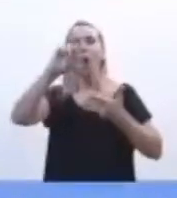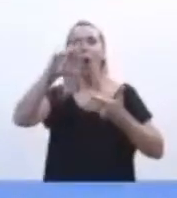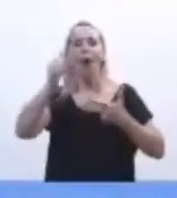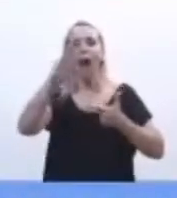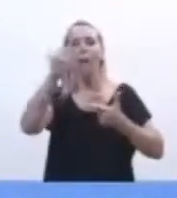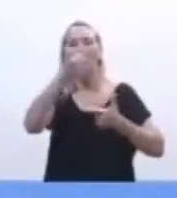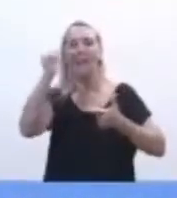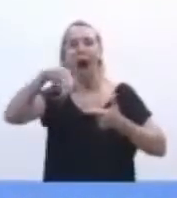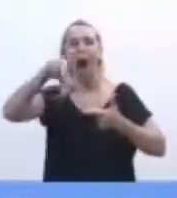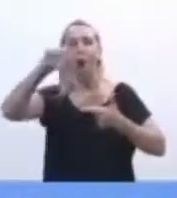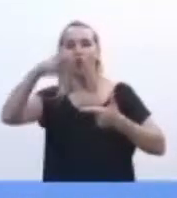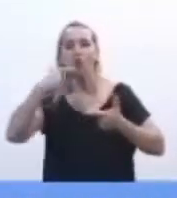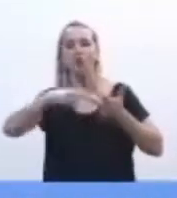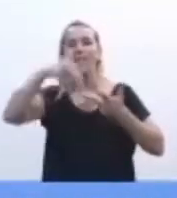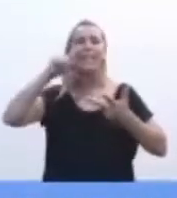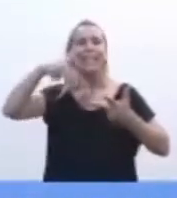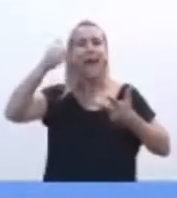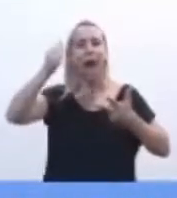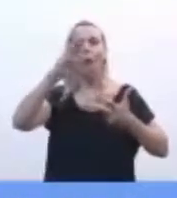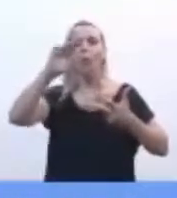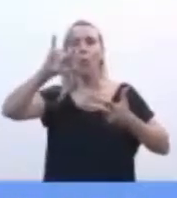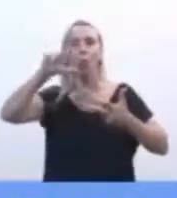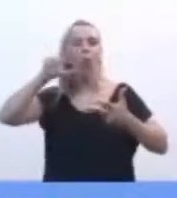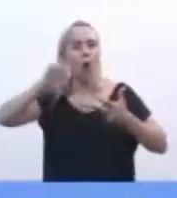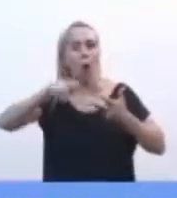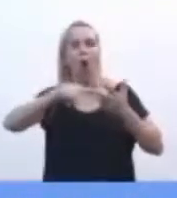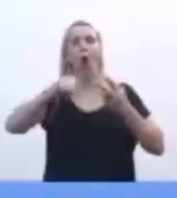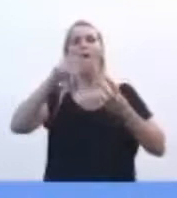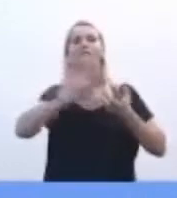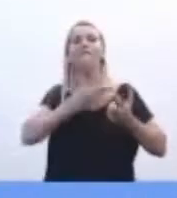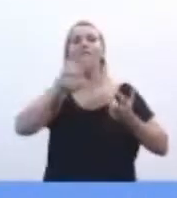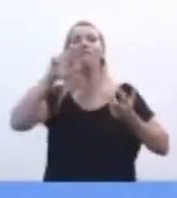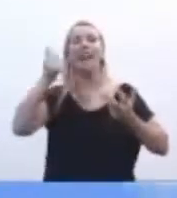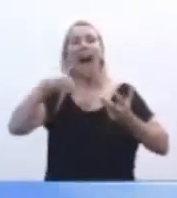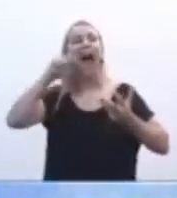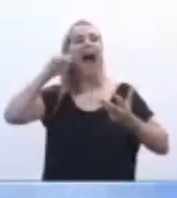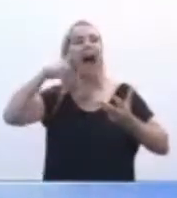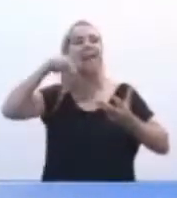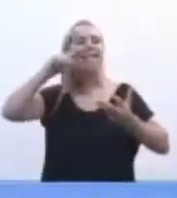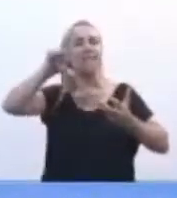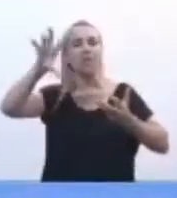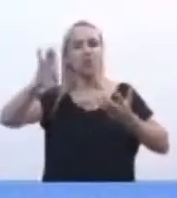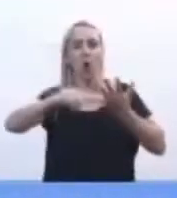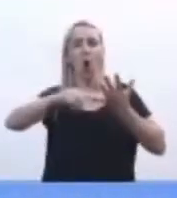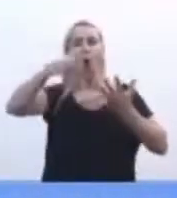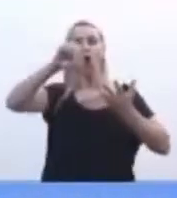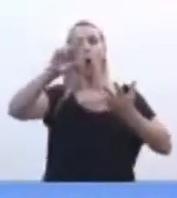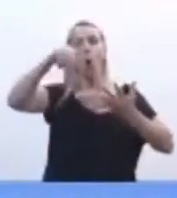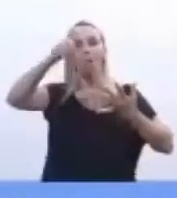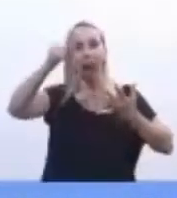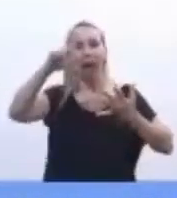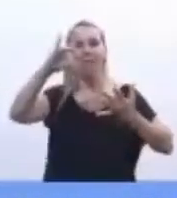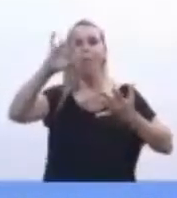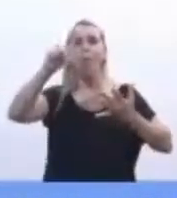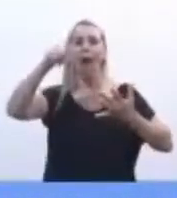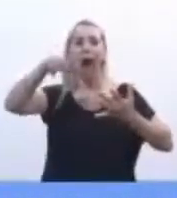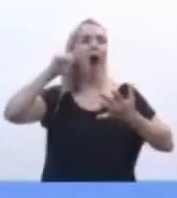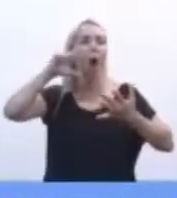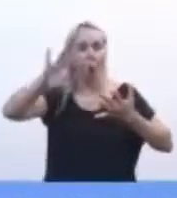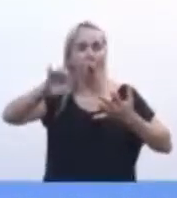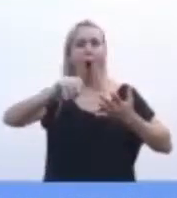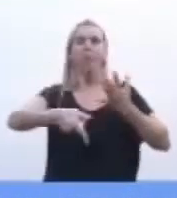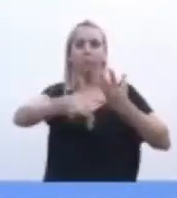a niña brugo a virginia franganillo a norma durango y en ella a todas mis